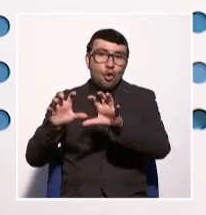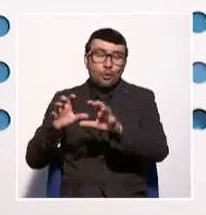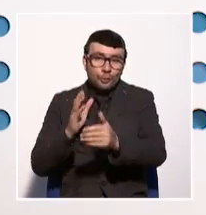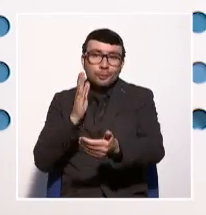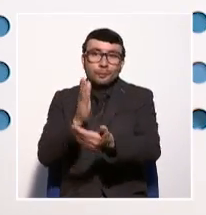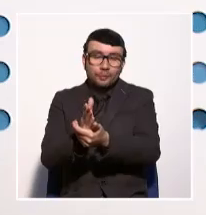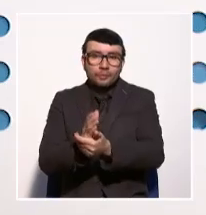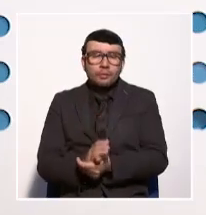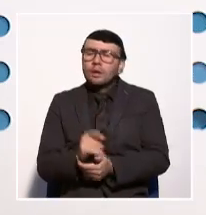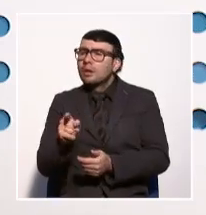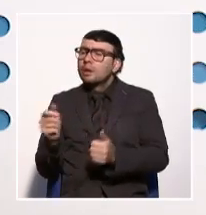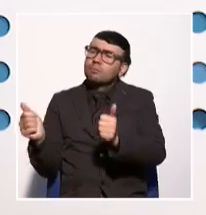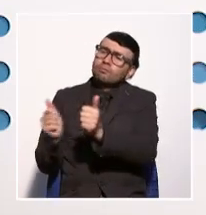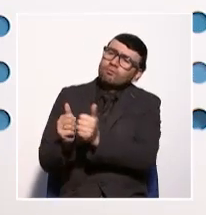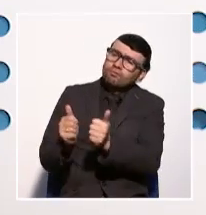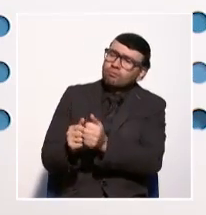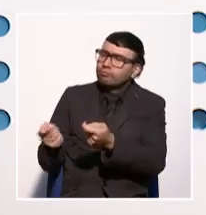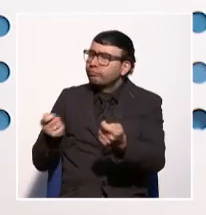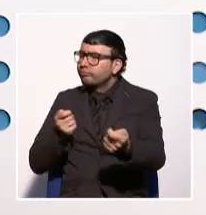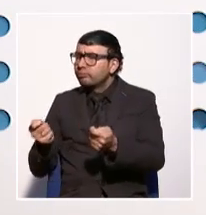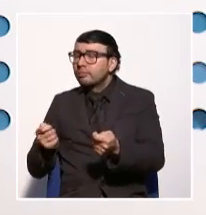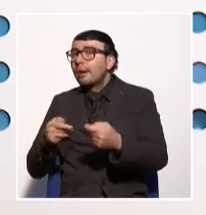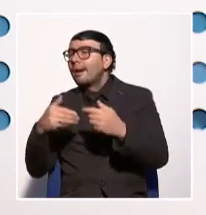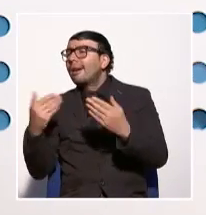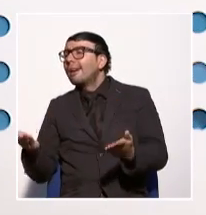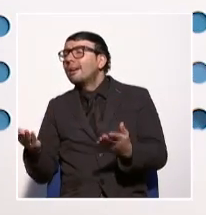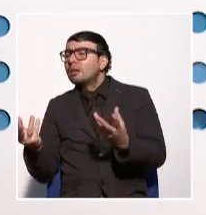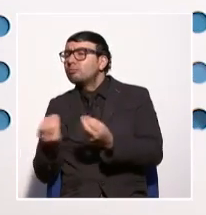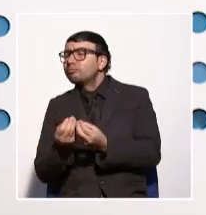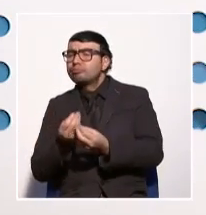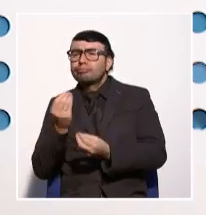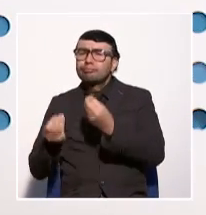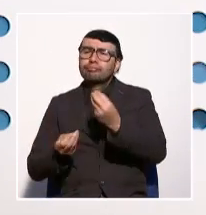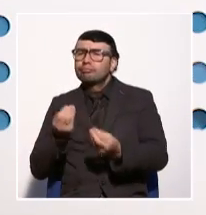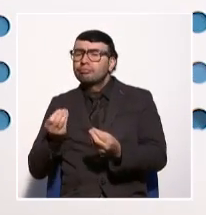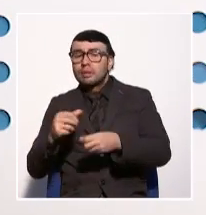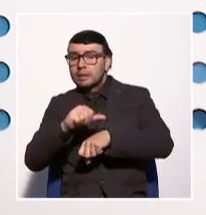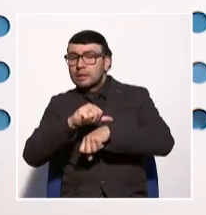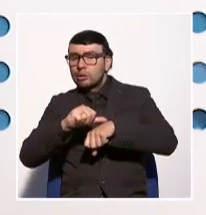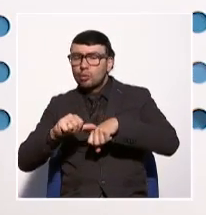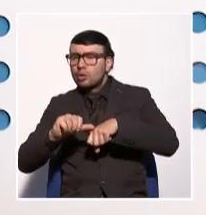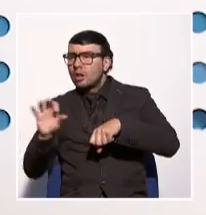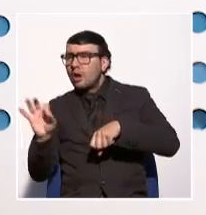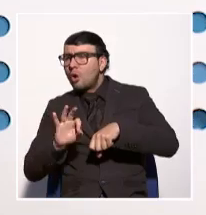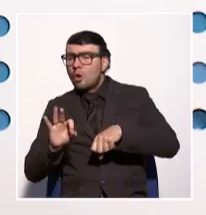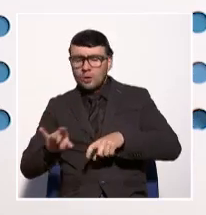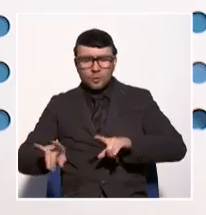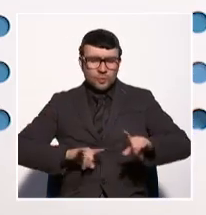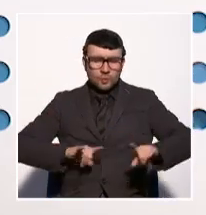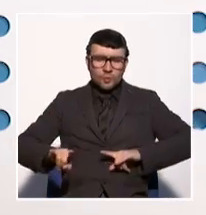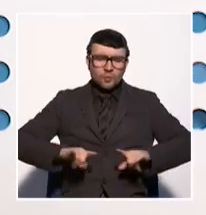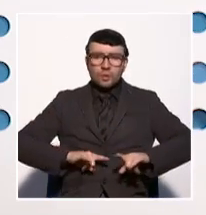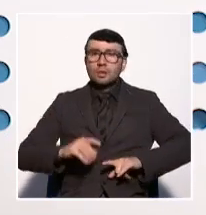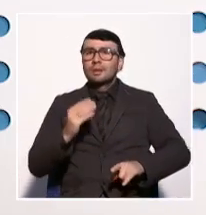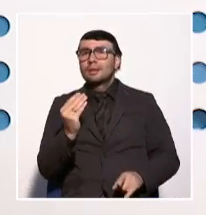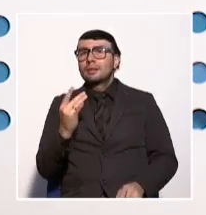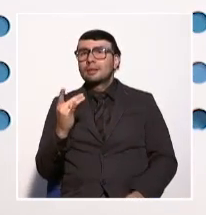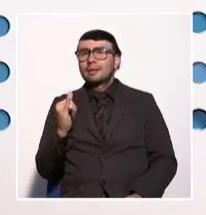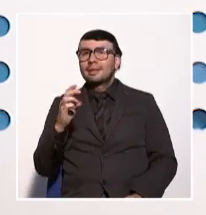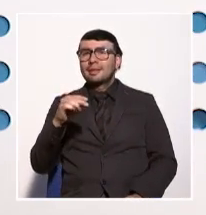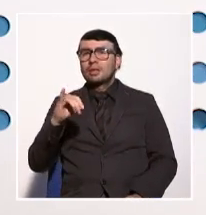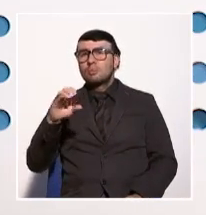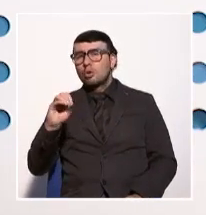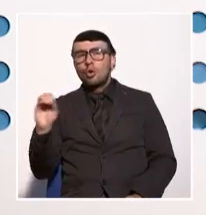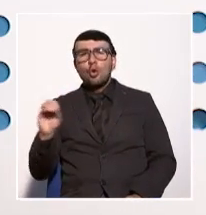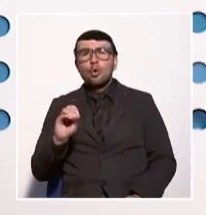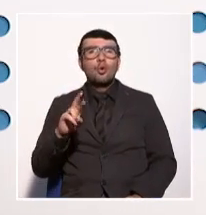decide con el neurólogo cuál es el protocolo a seguir si va a ser cirugías y va a ser quimioterapia o radioterapia entonces